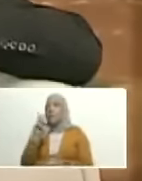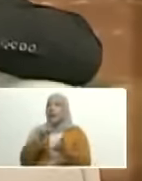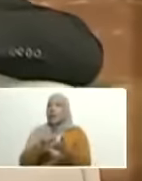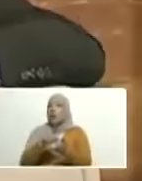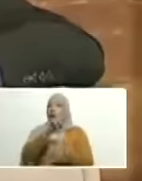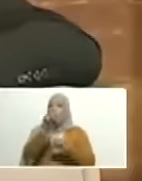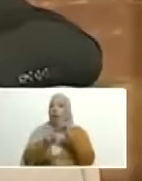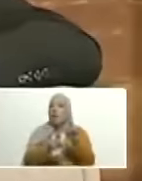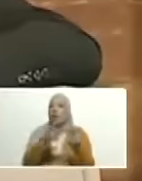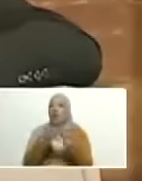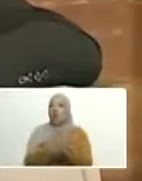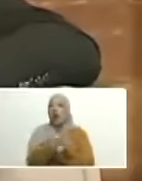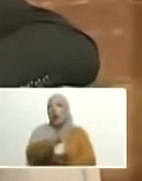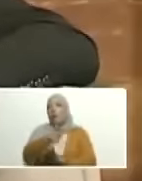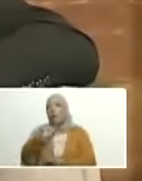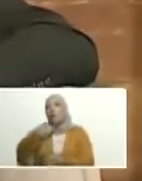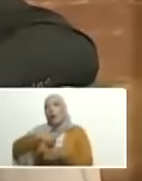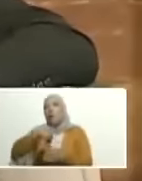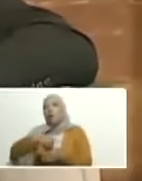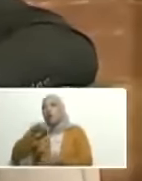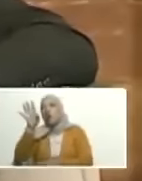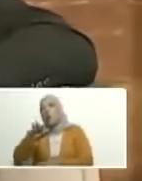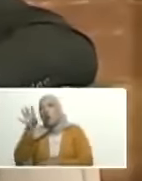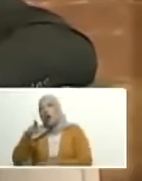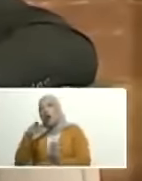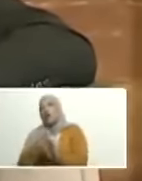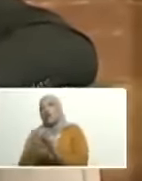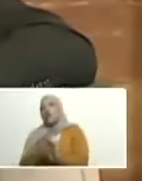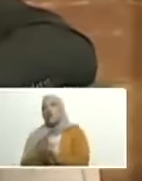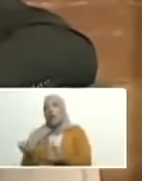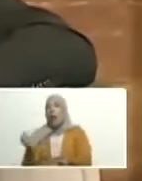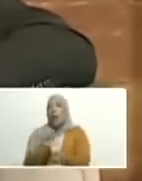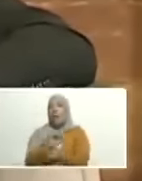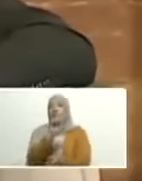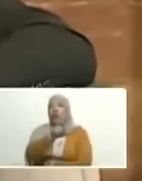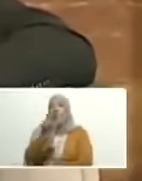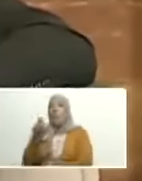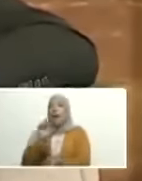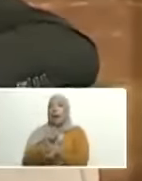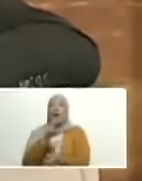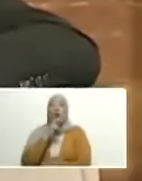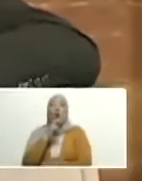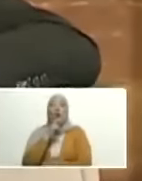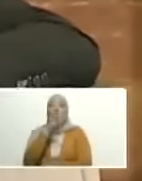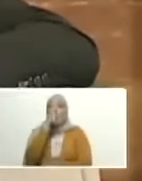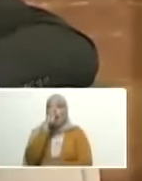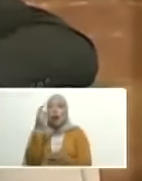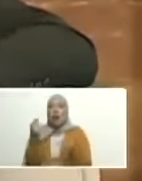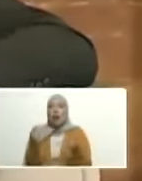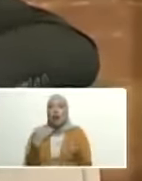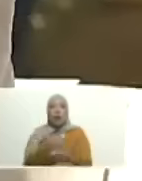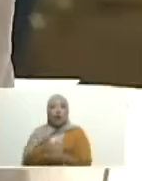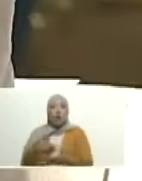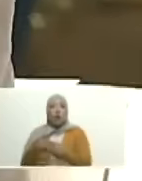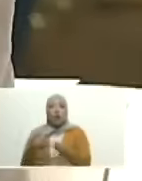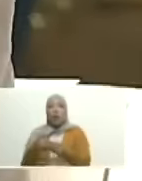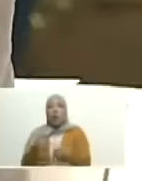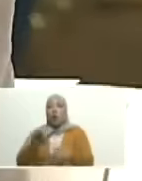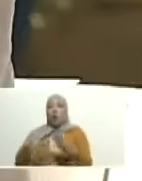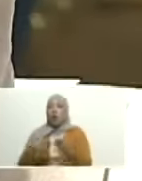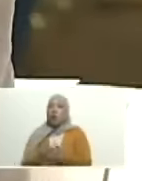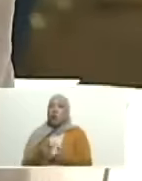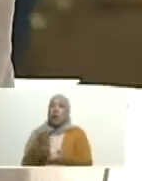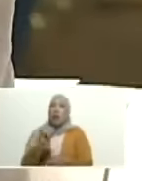la defensa de los activos de Venezuela secuestrados en el exterior, y además de eso, sectores sociales, presidentes,